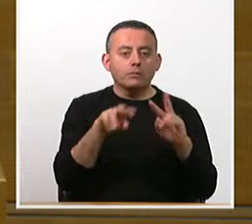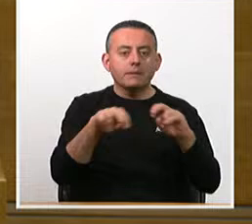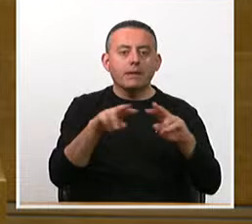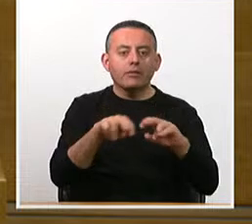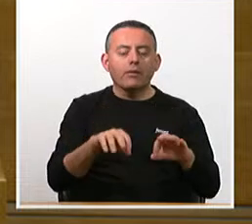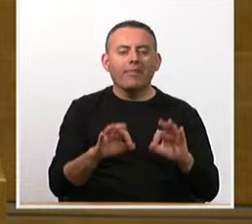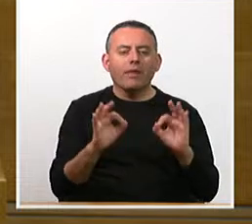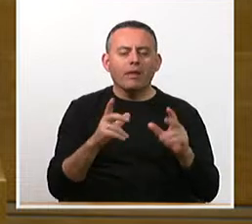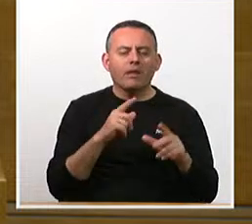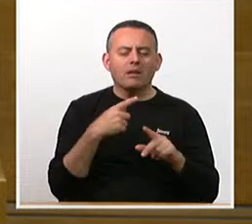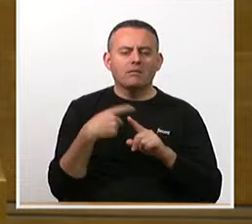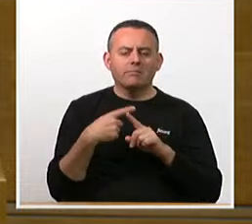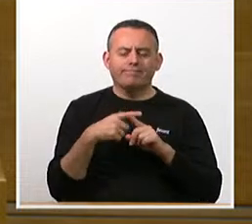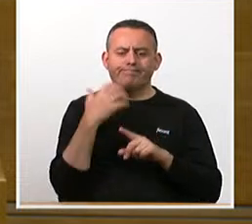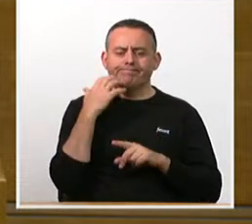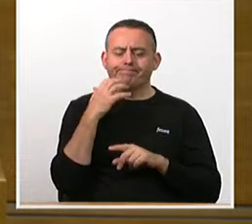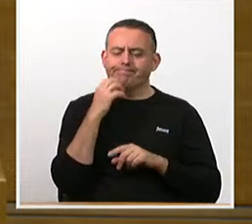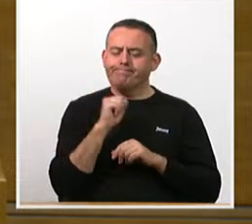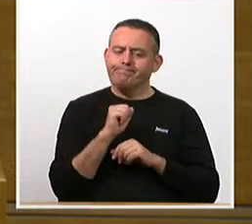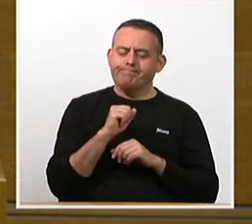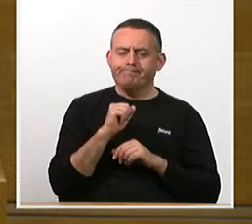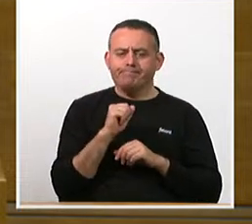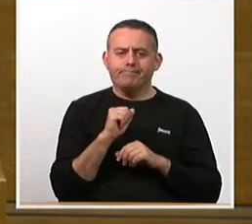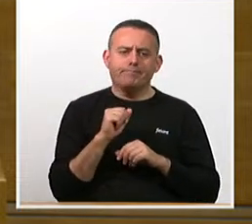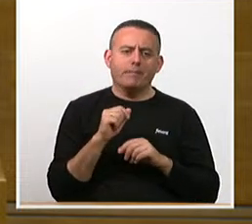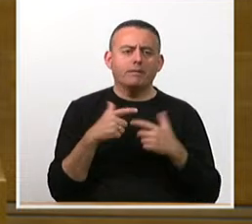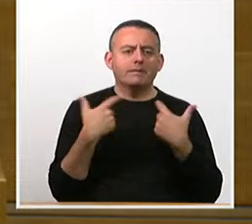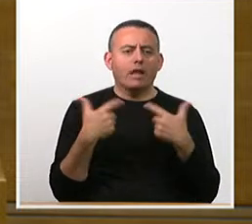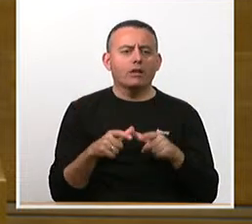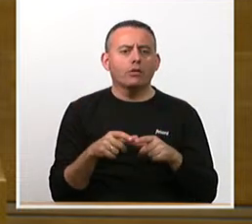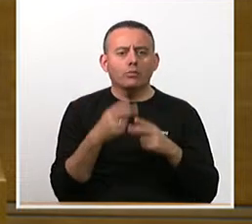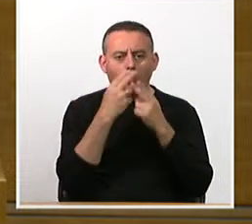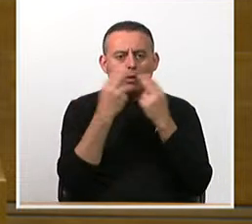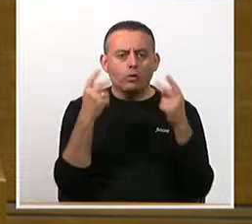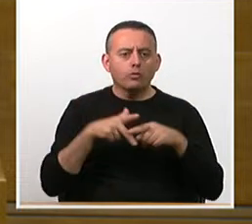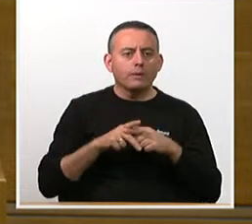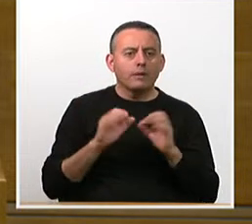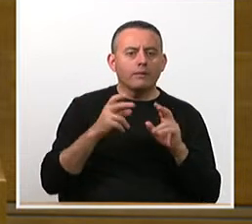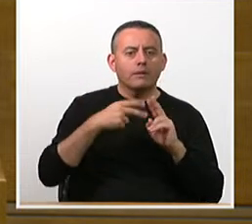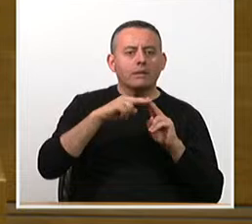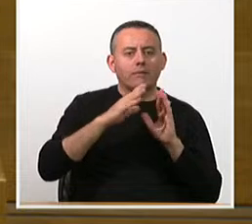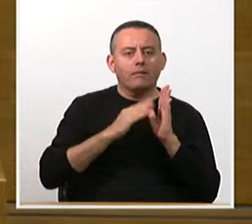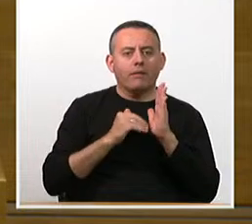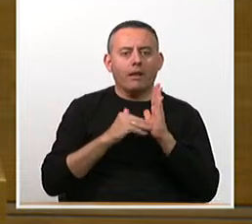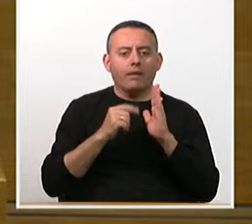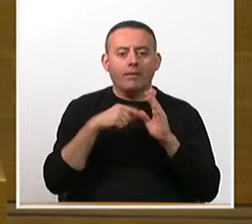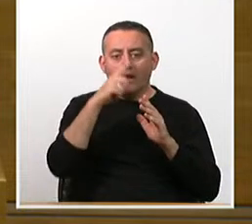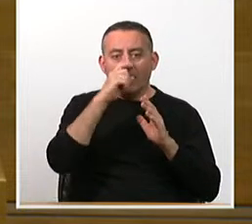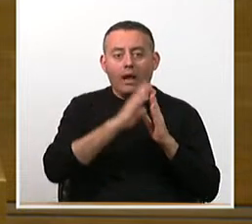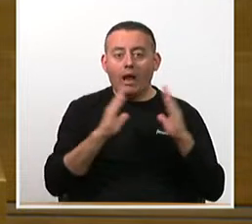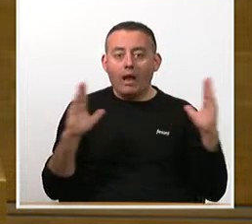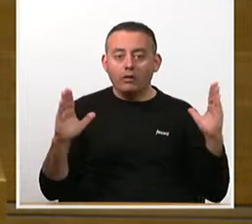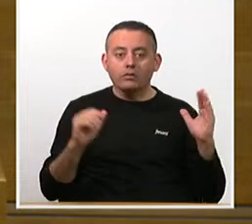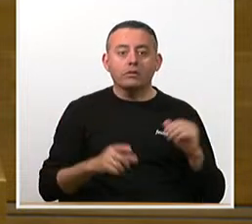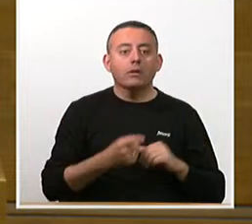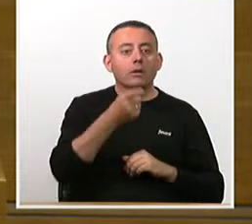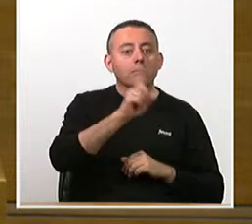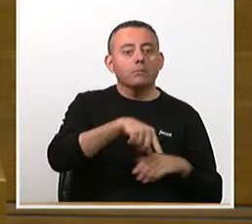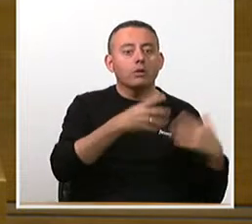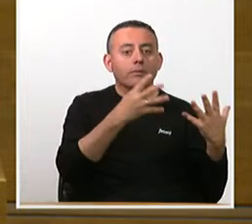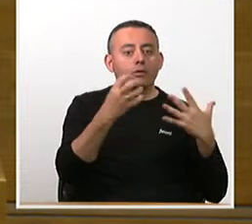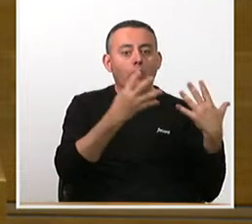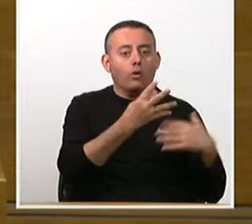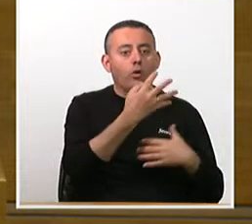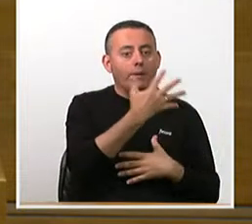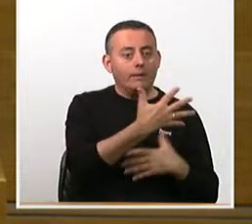irregularidades cometidas en el sector público instrumental de la generalidad valenciana entre los años 1995 y